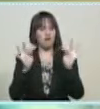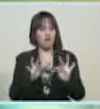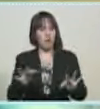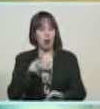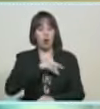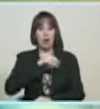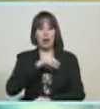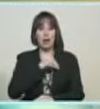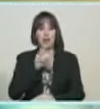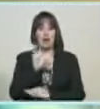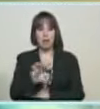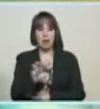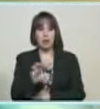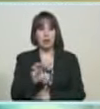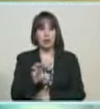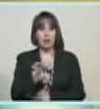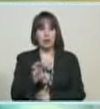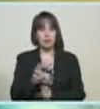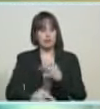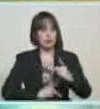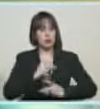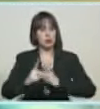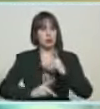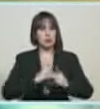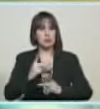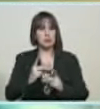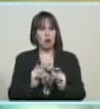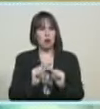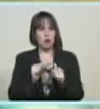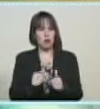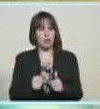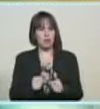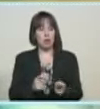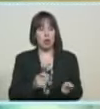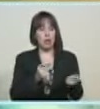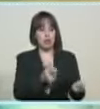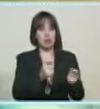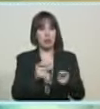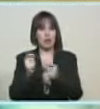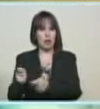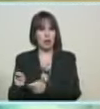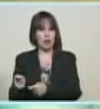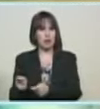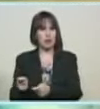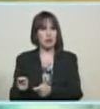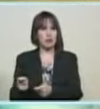patria procedemos en primer lugar a entregar